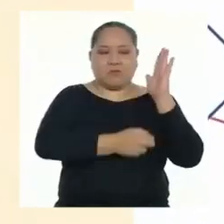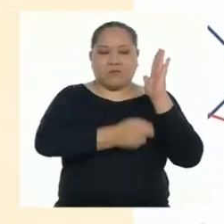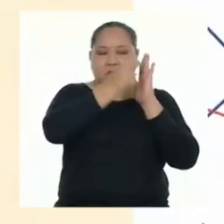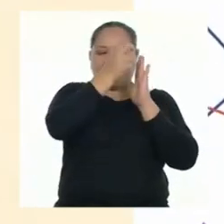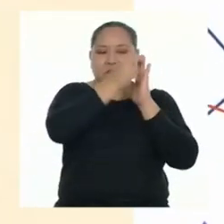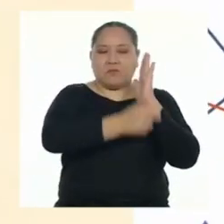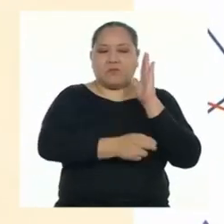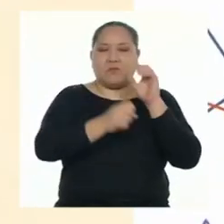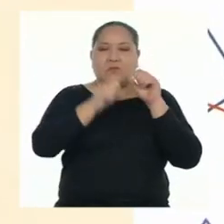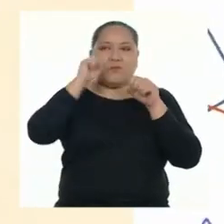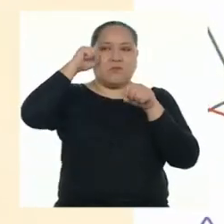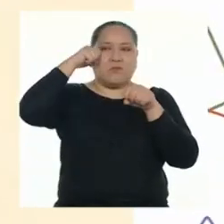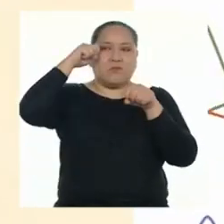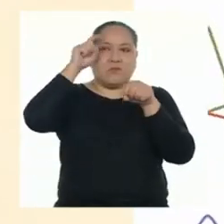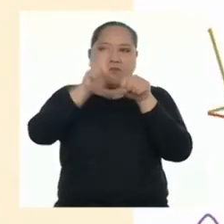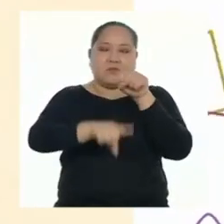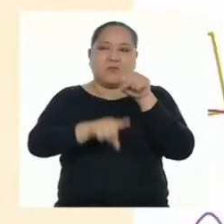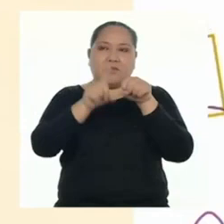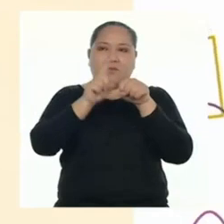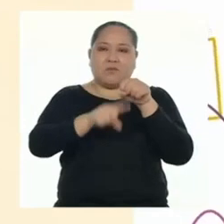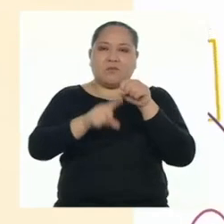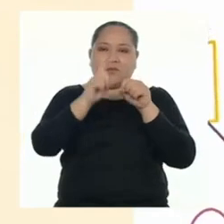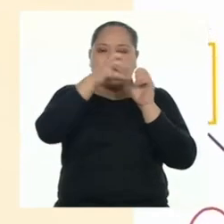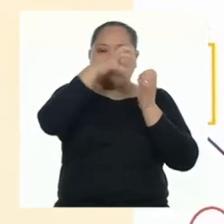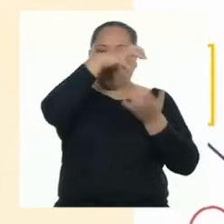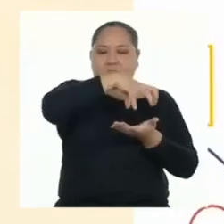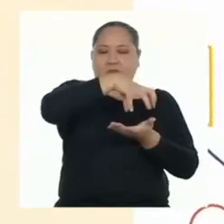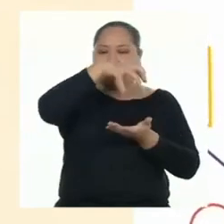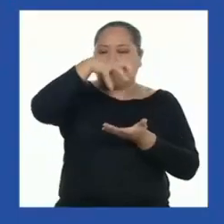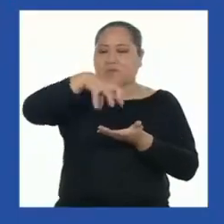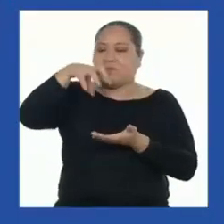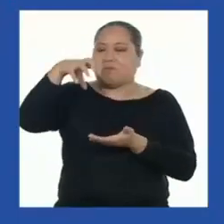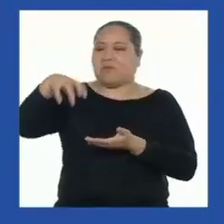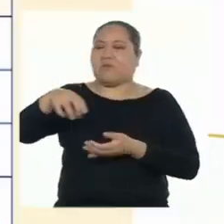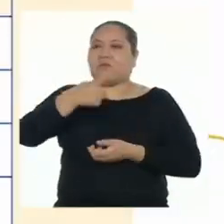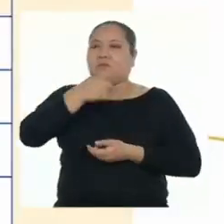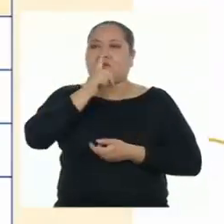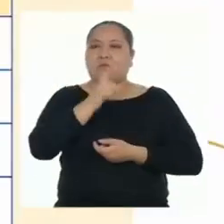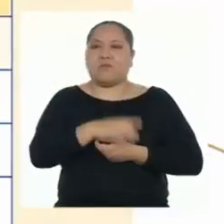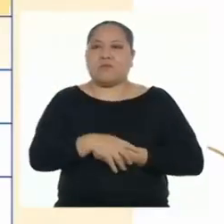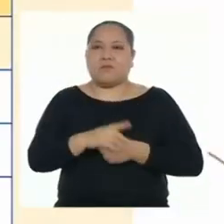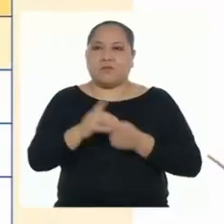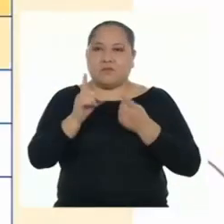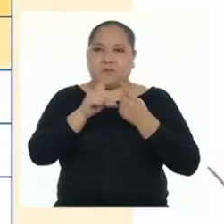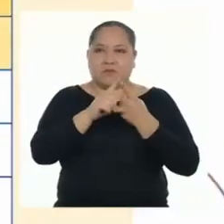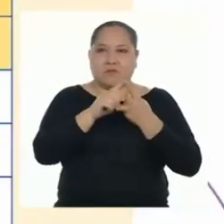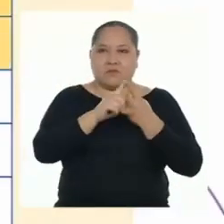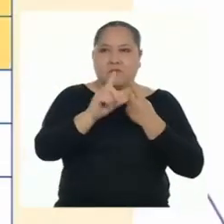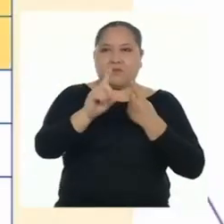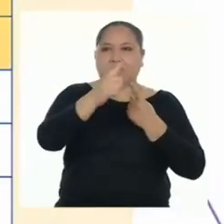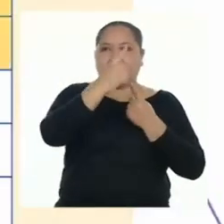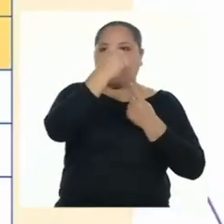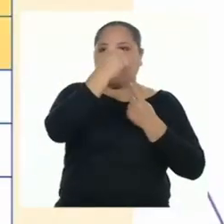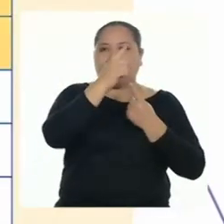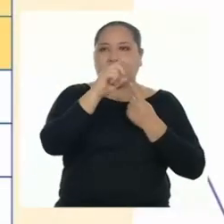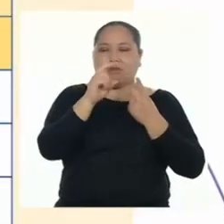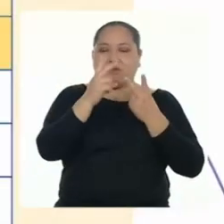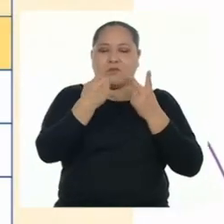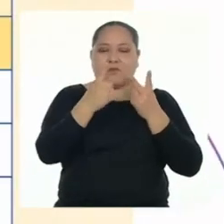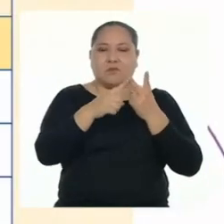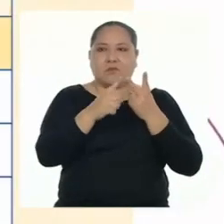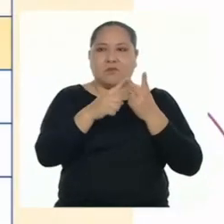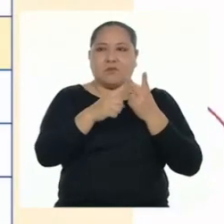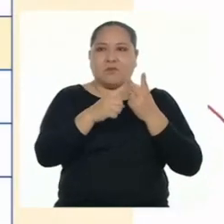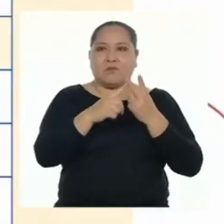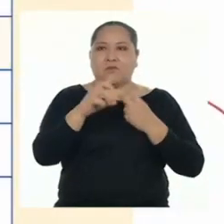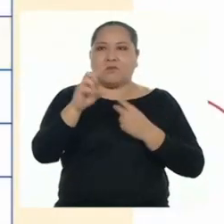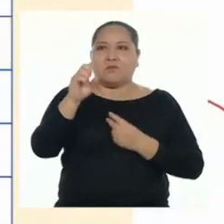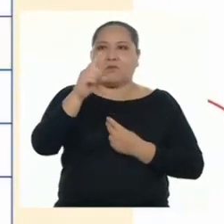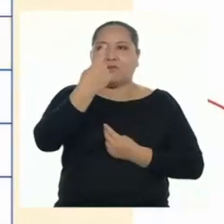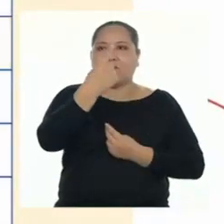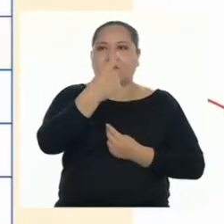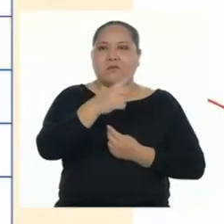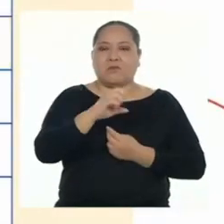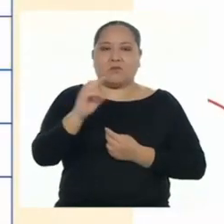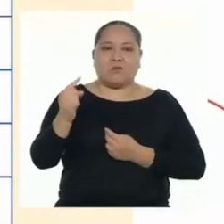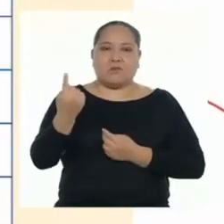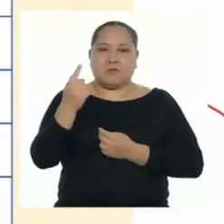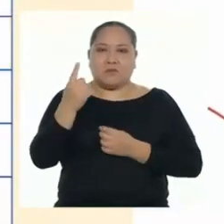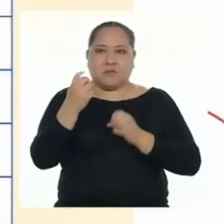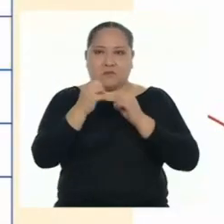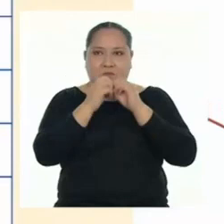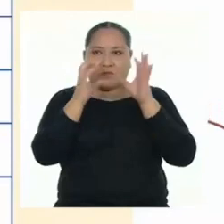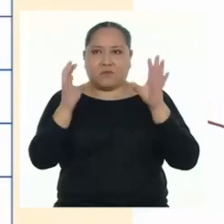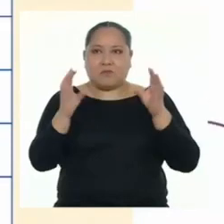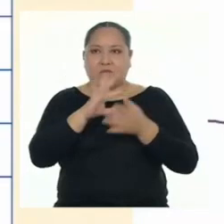a la cebolla colocada en una muestra de agua. En la primera y segunda fila, en inicio y el primer